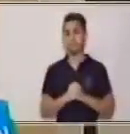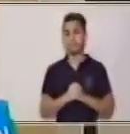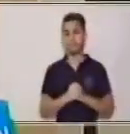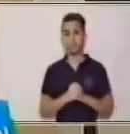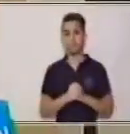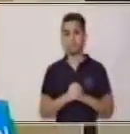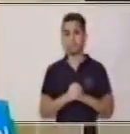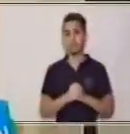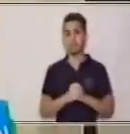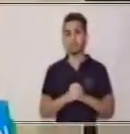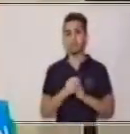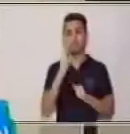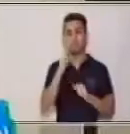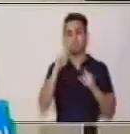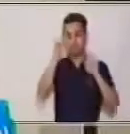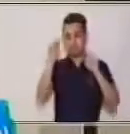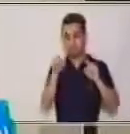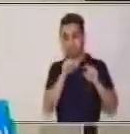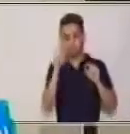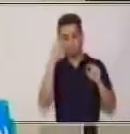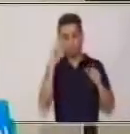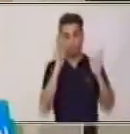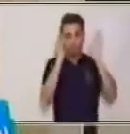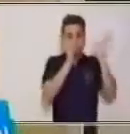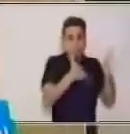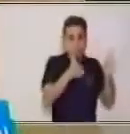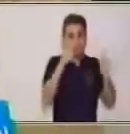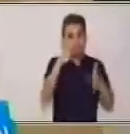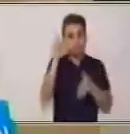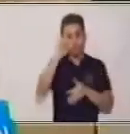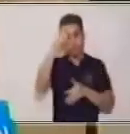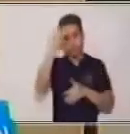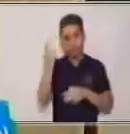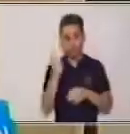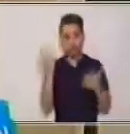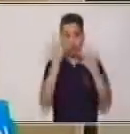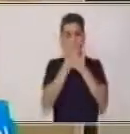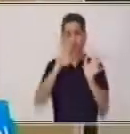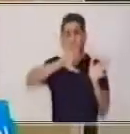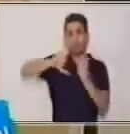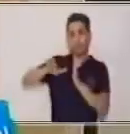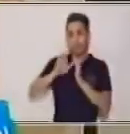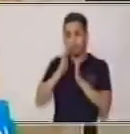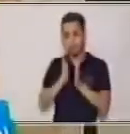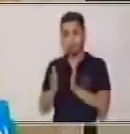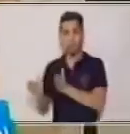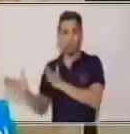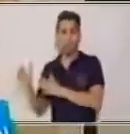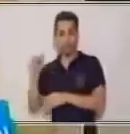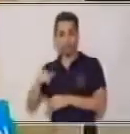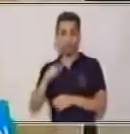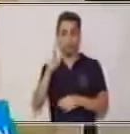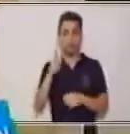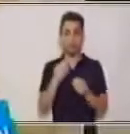Empezamos entonces, vamos a remarcar esto acá para que no nos confundamos. Y ahora le vamos a dar solución a esto.